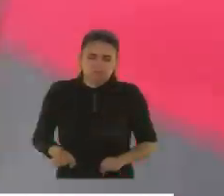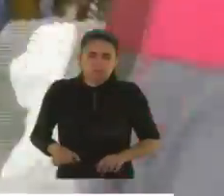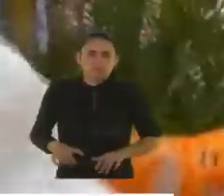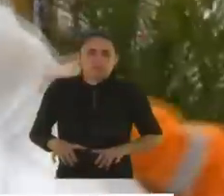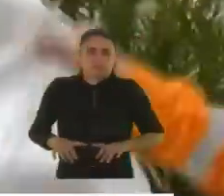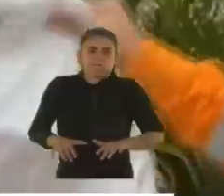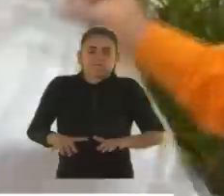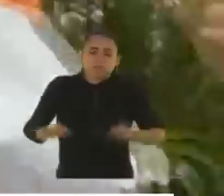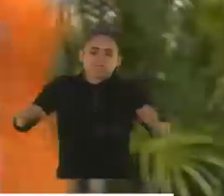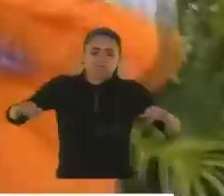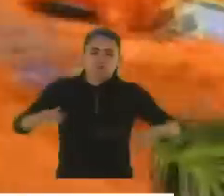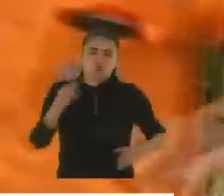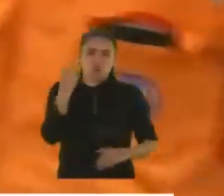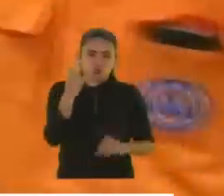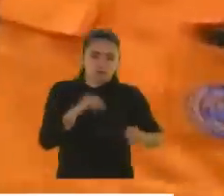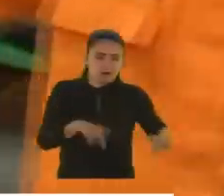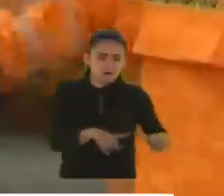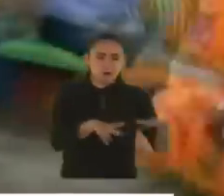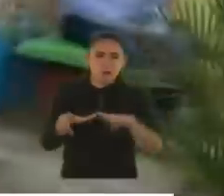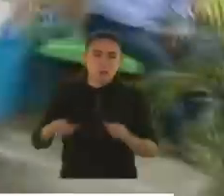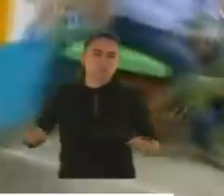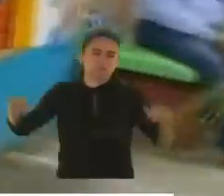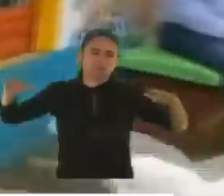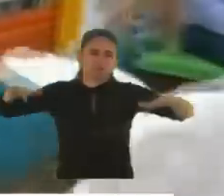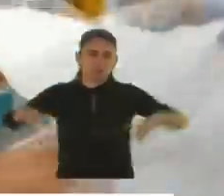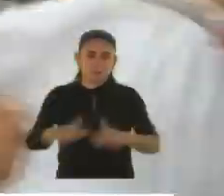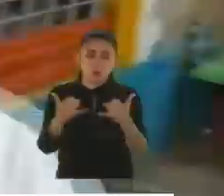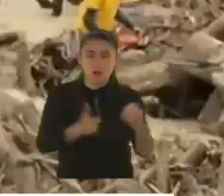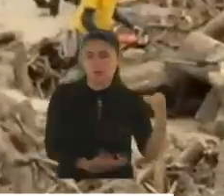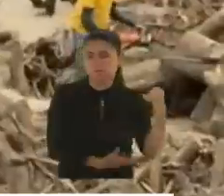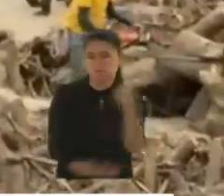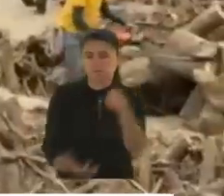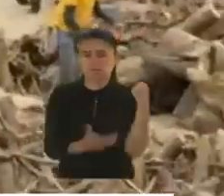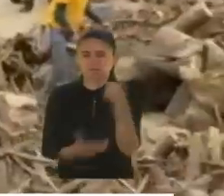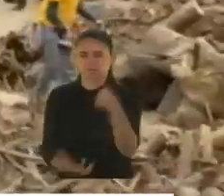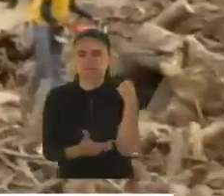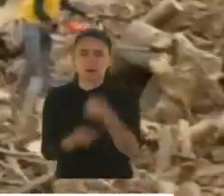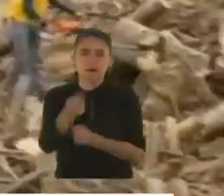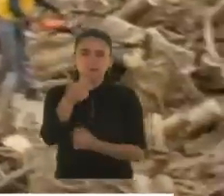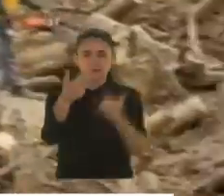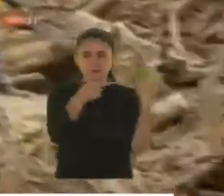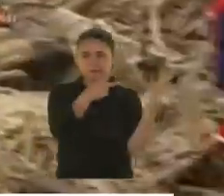de dos quebradas. A esta hora llegan ayudas humanitarias, más de 700 al territorio.